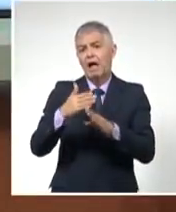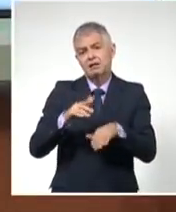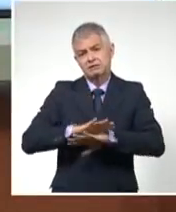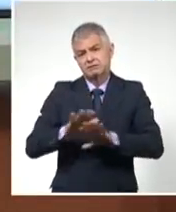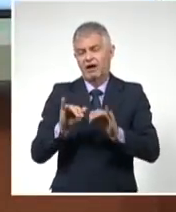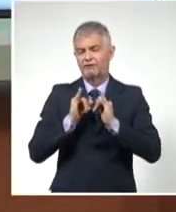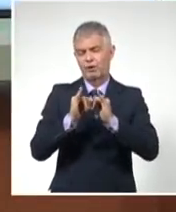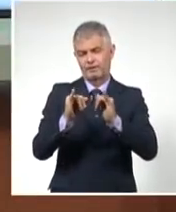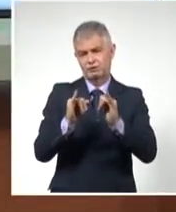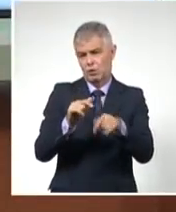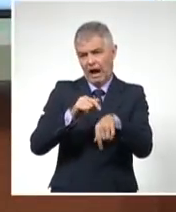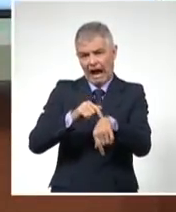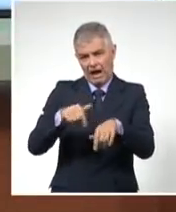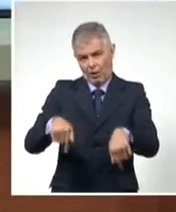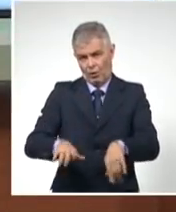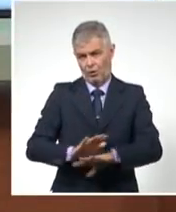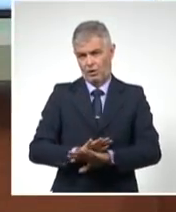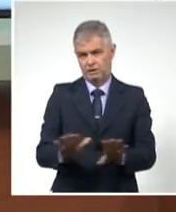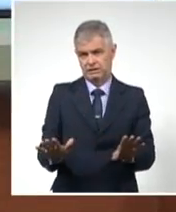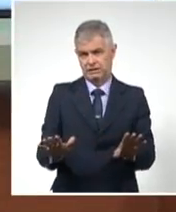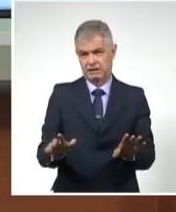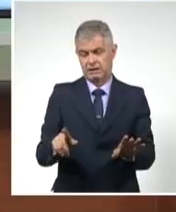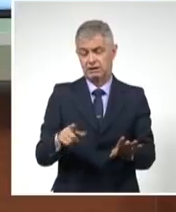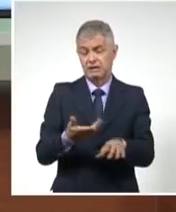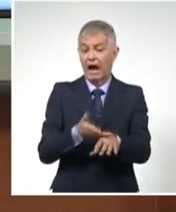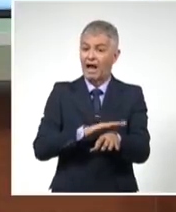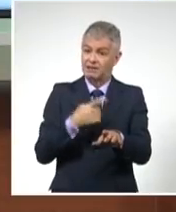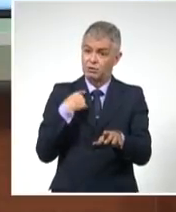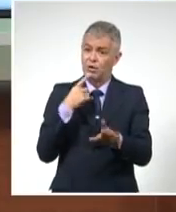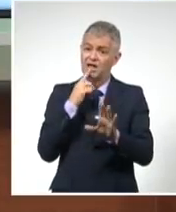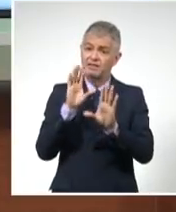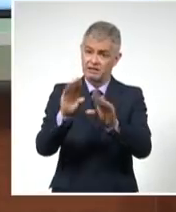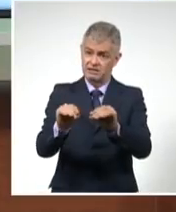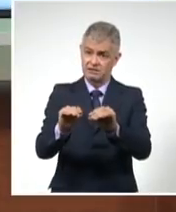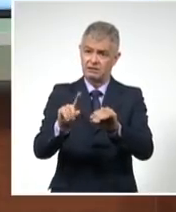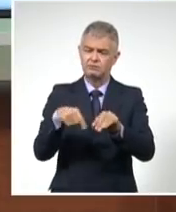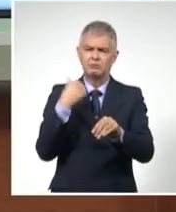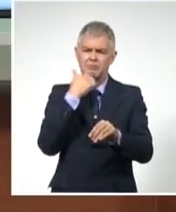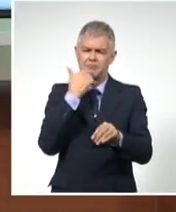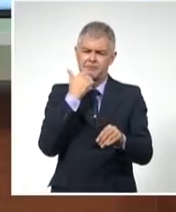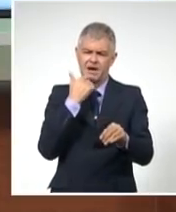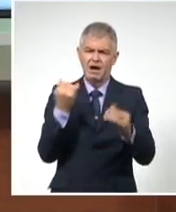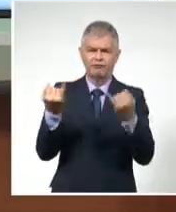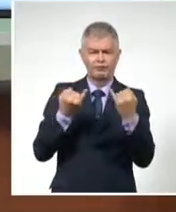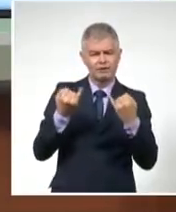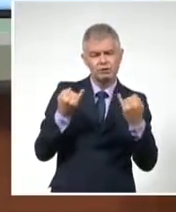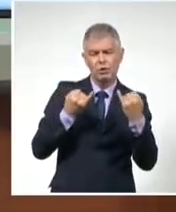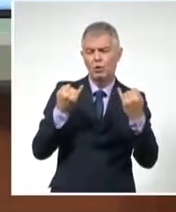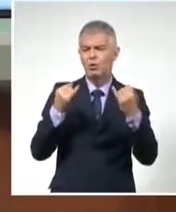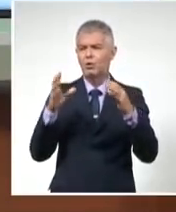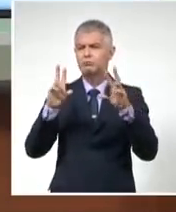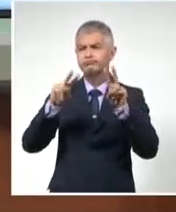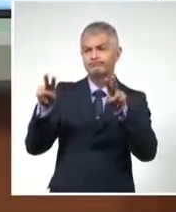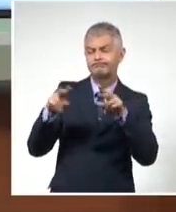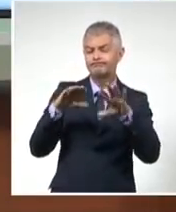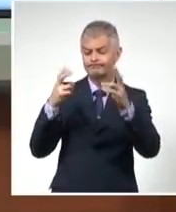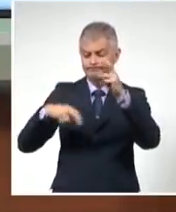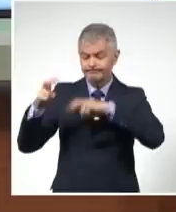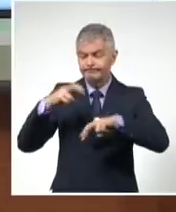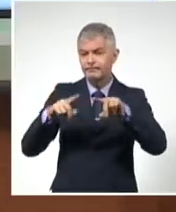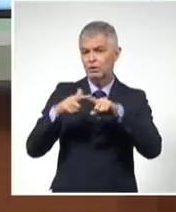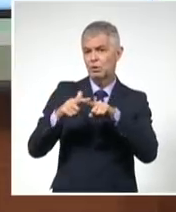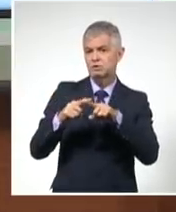momento. Luego, como les dije anteriormente, vamos a seguir acopiando información esta tarde para precisar algunas